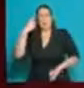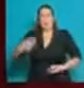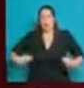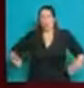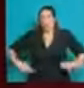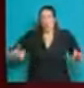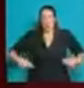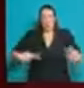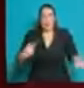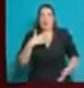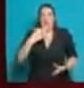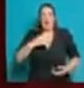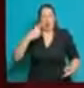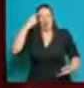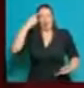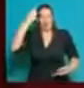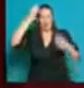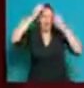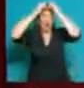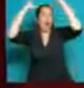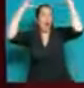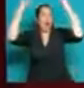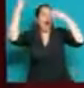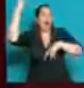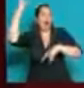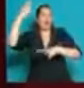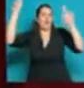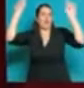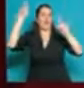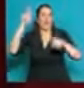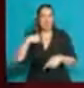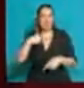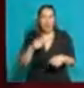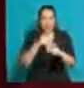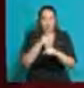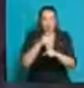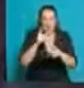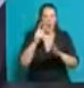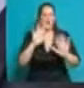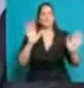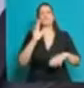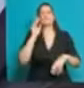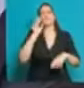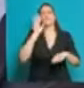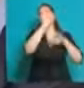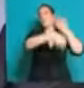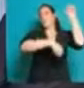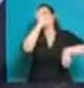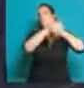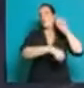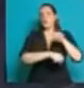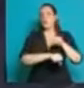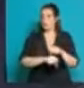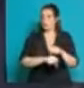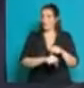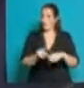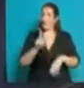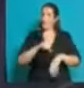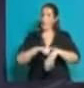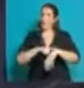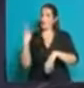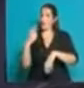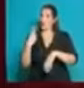no era, como si los problemas desaparecieran al no prestarles atención. Desde el momento en que empezamos a